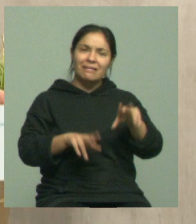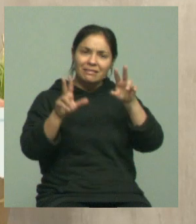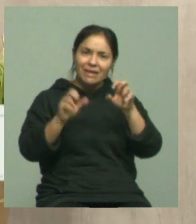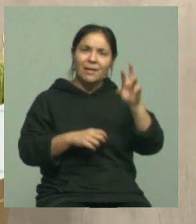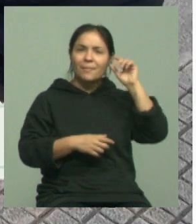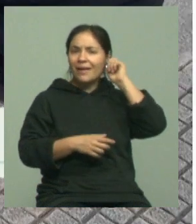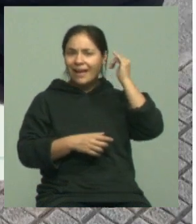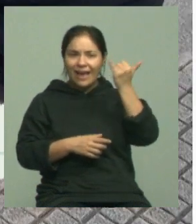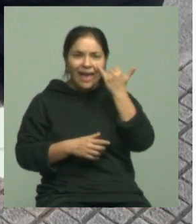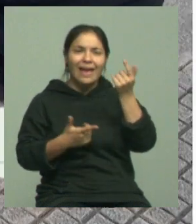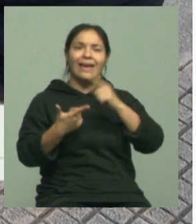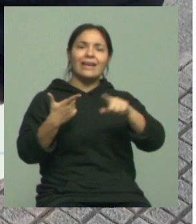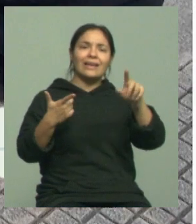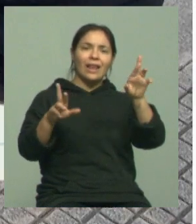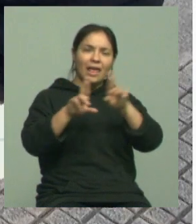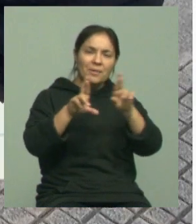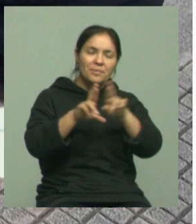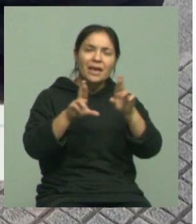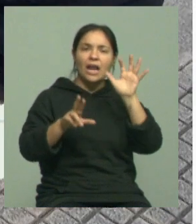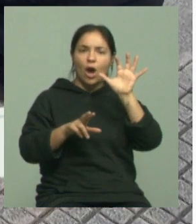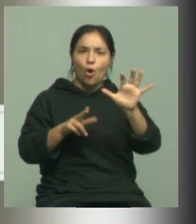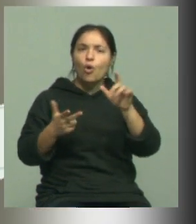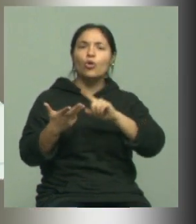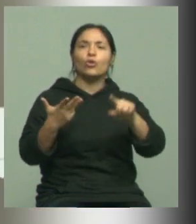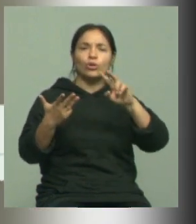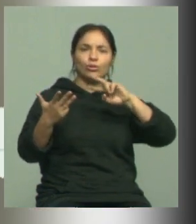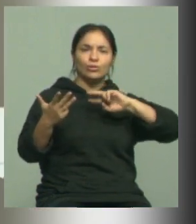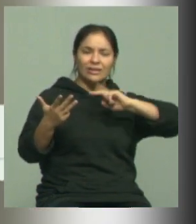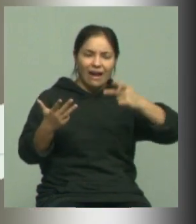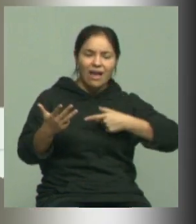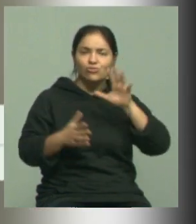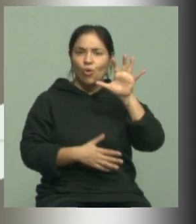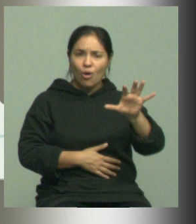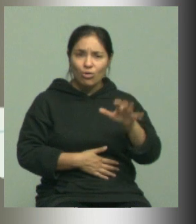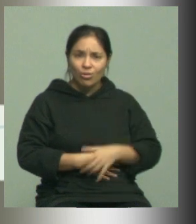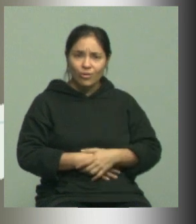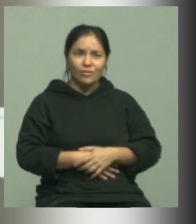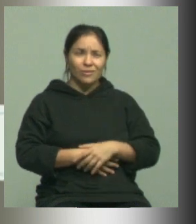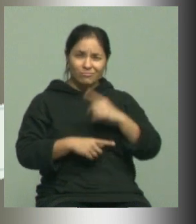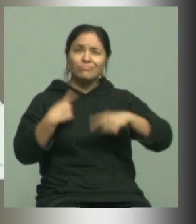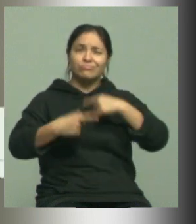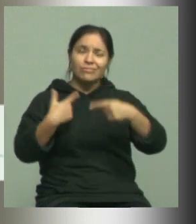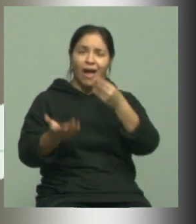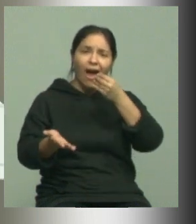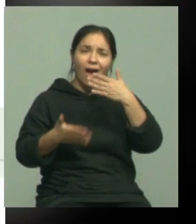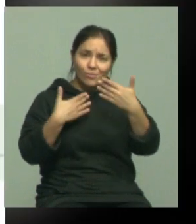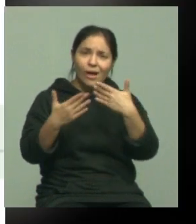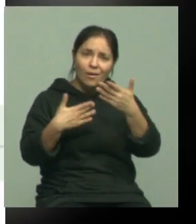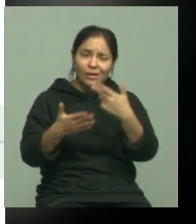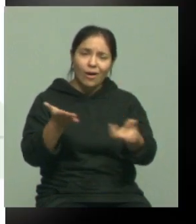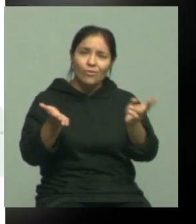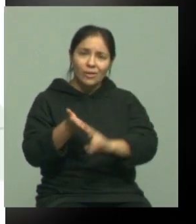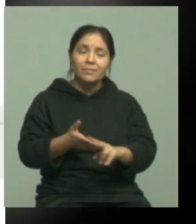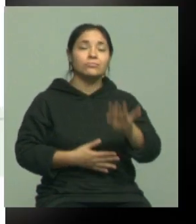homosexuales, el odio a las lesbianas, el odio a las personas trans. Sí, tenemos que hablar porque son situaciones que hoy en día